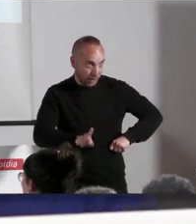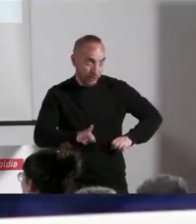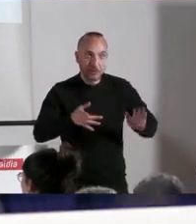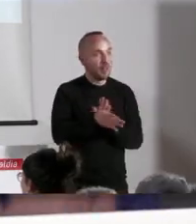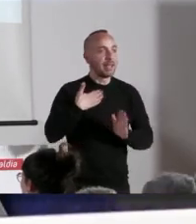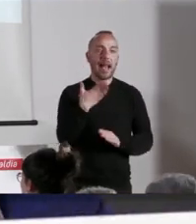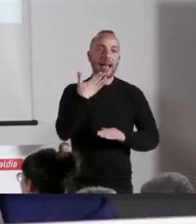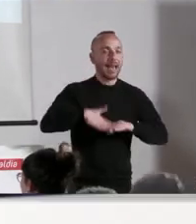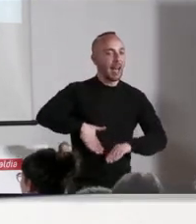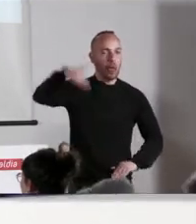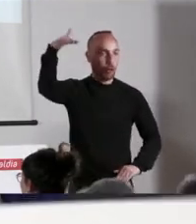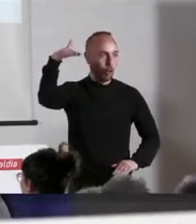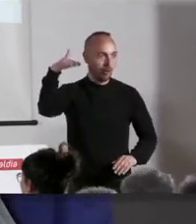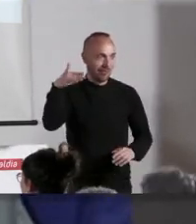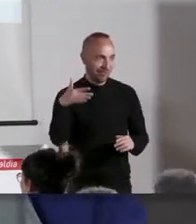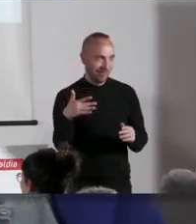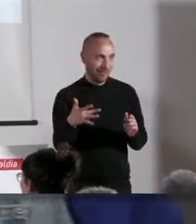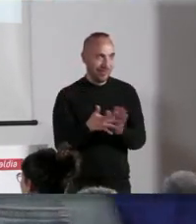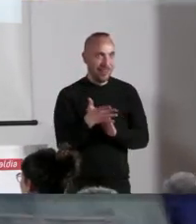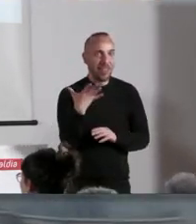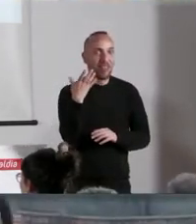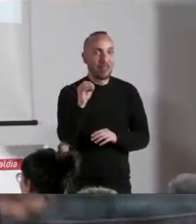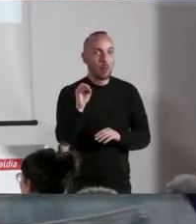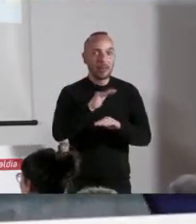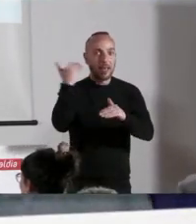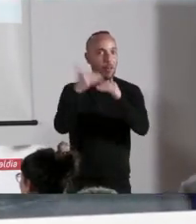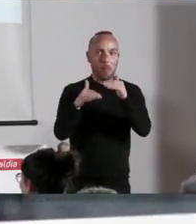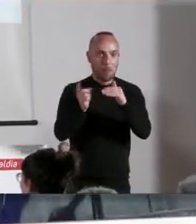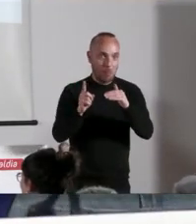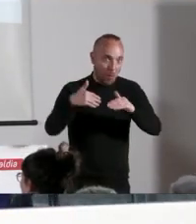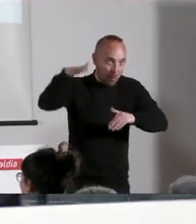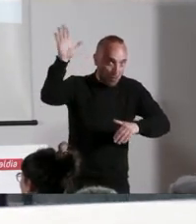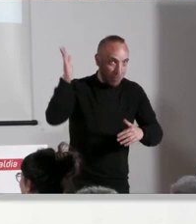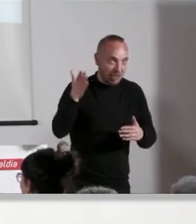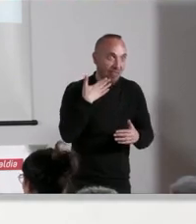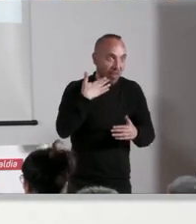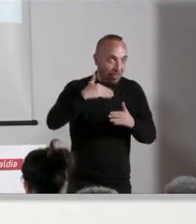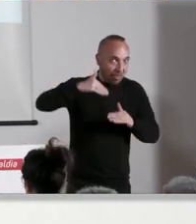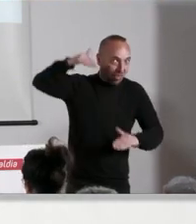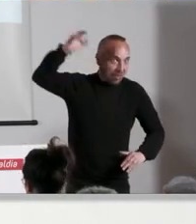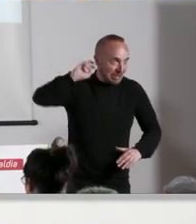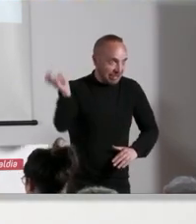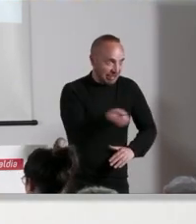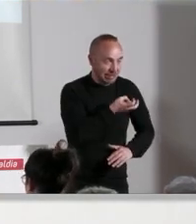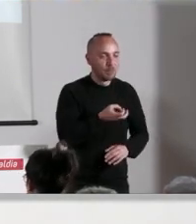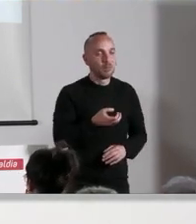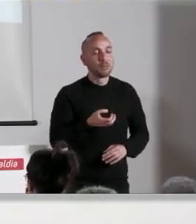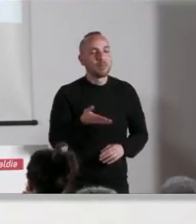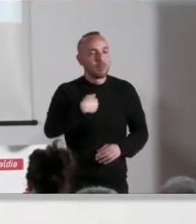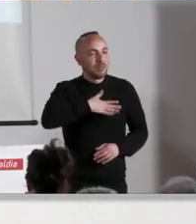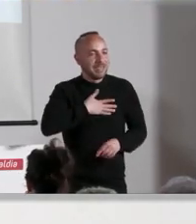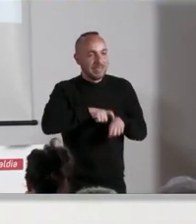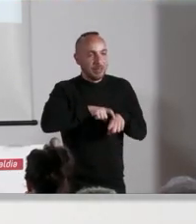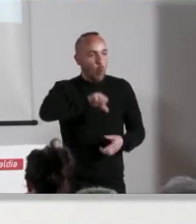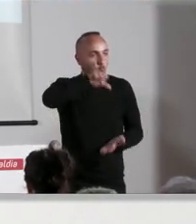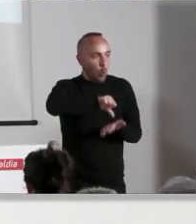hay generaciones más allá de los 50 que me han comentado antes, entonces bueno, eso. Y urbanos, así que nosotras